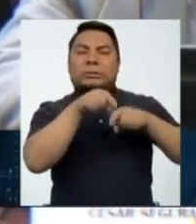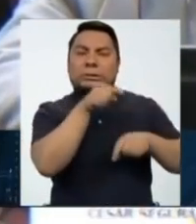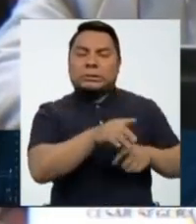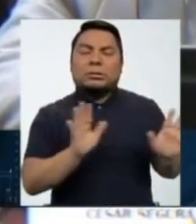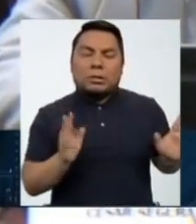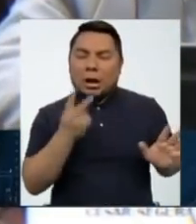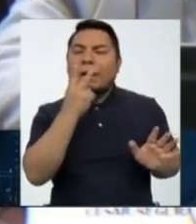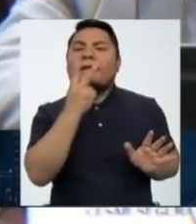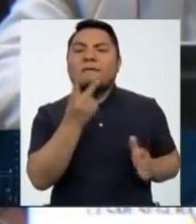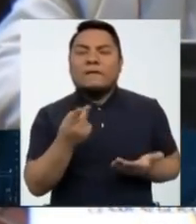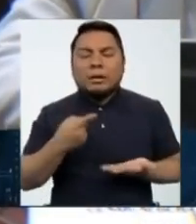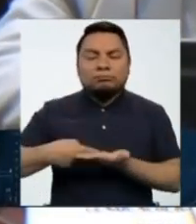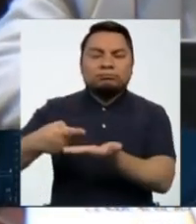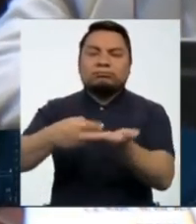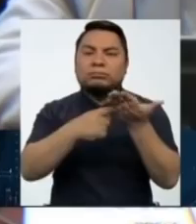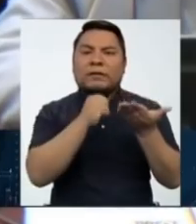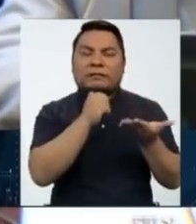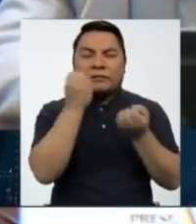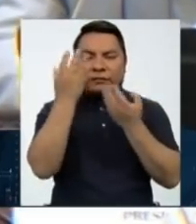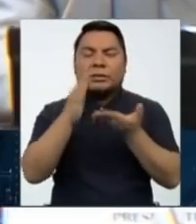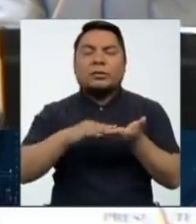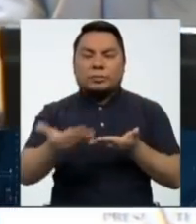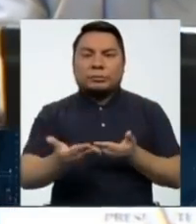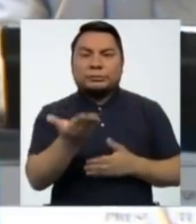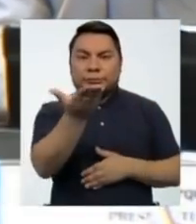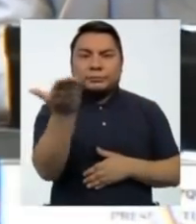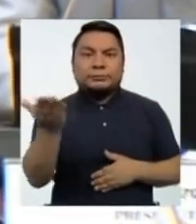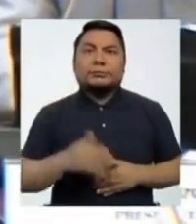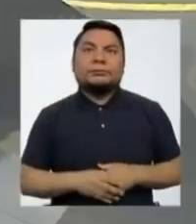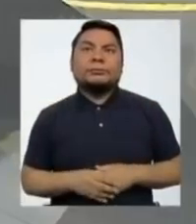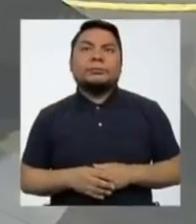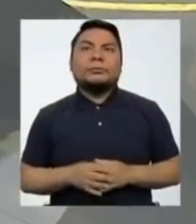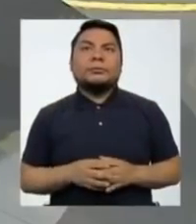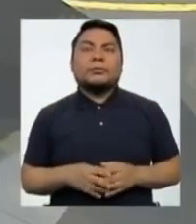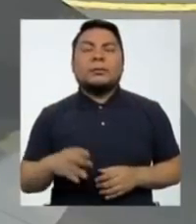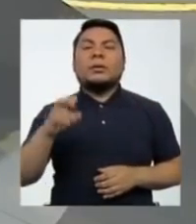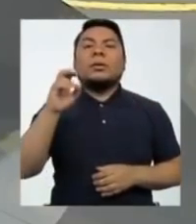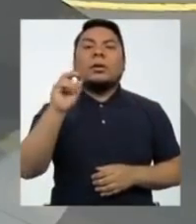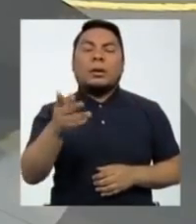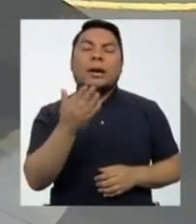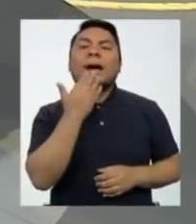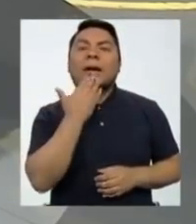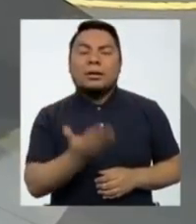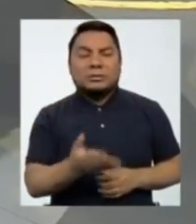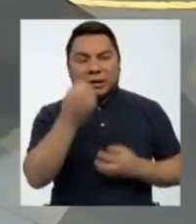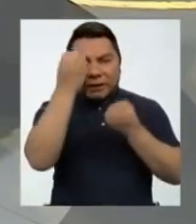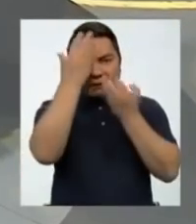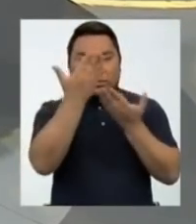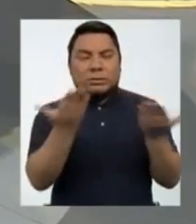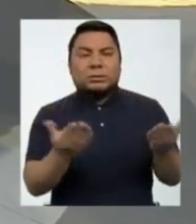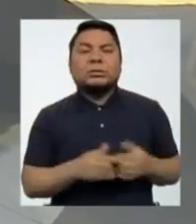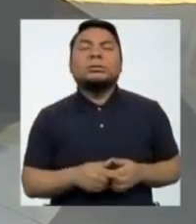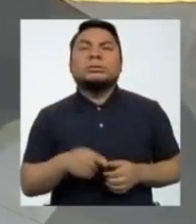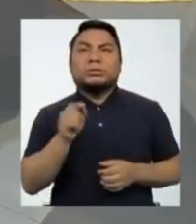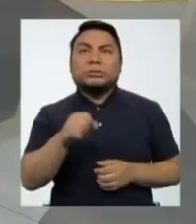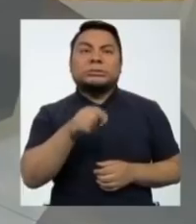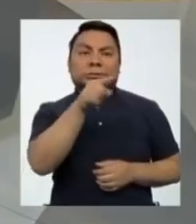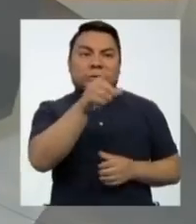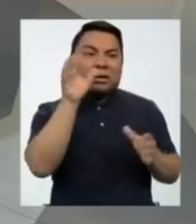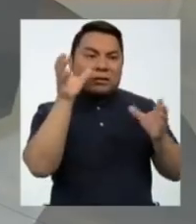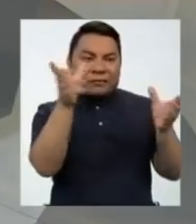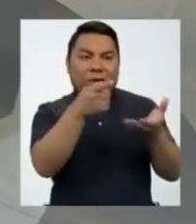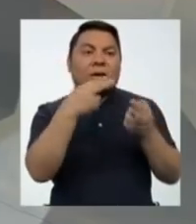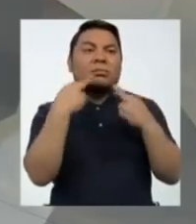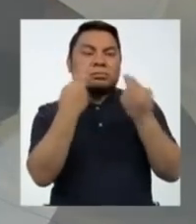Juan Chaput. ¿Tienen alguna consulta en estudios? No, gracias, Mónica, por esta información, ya que también hay actividades fuera